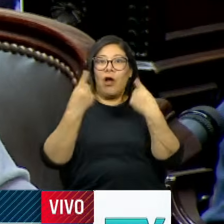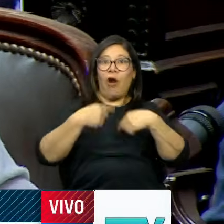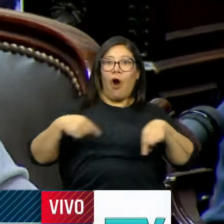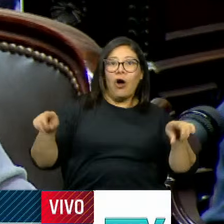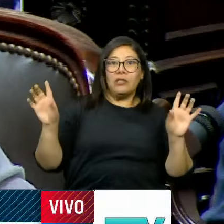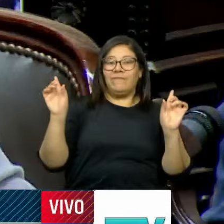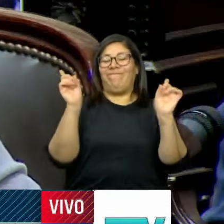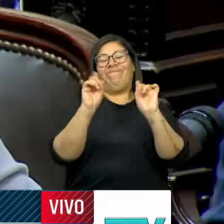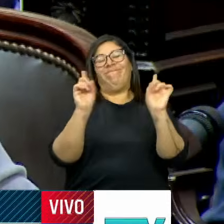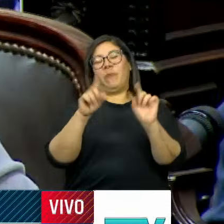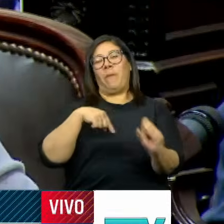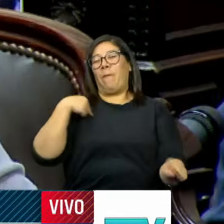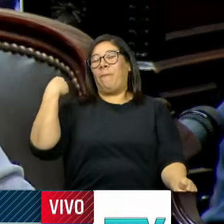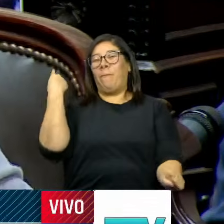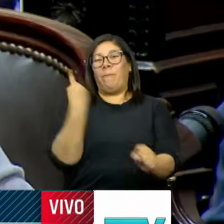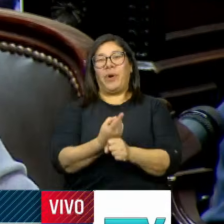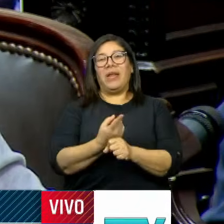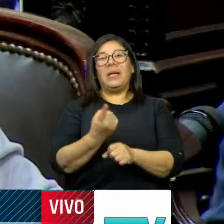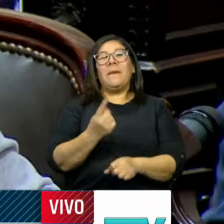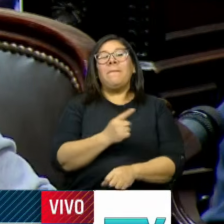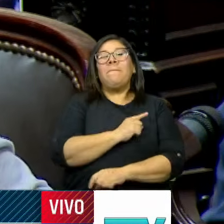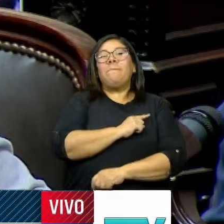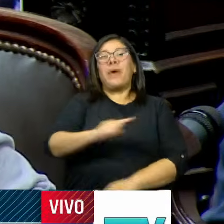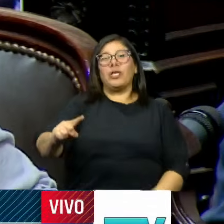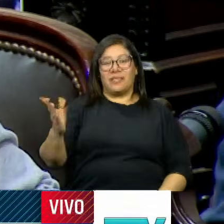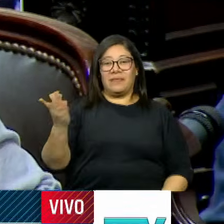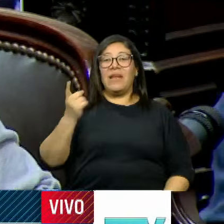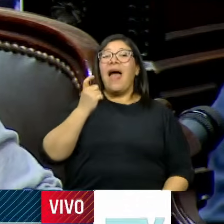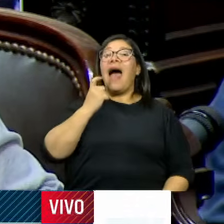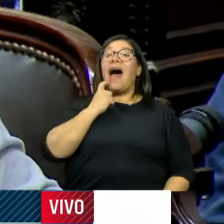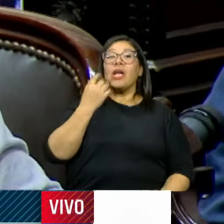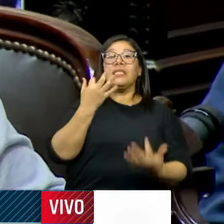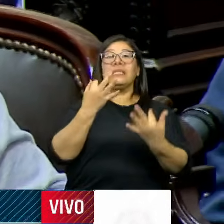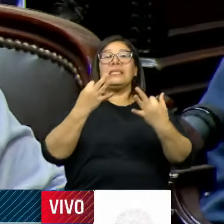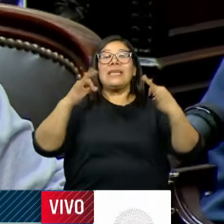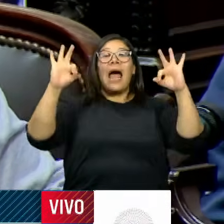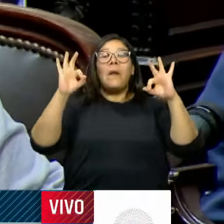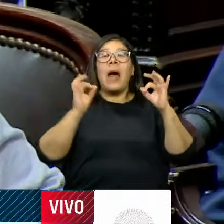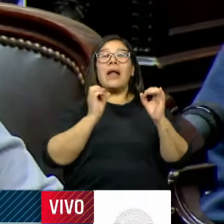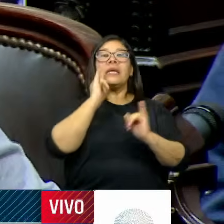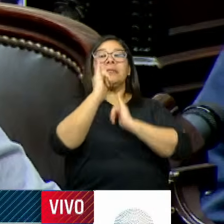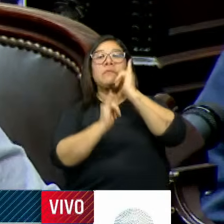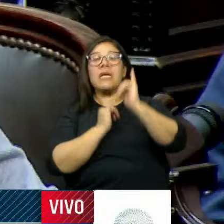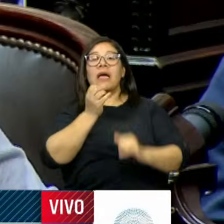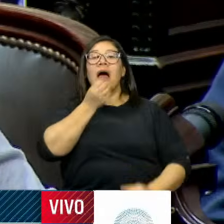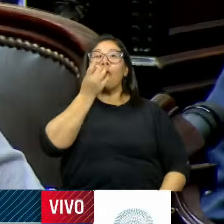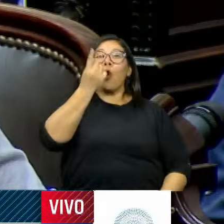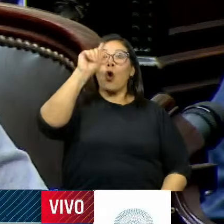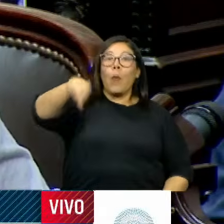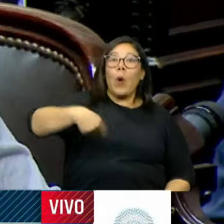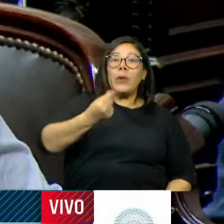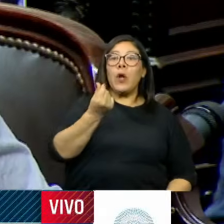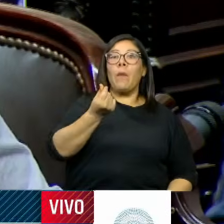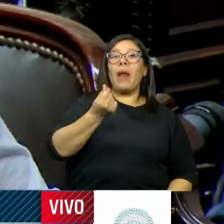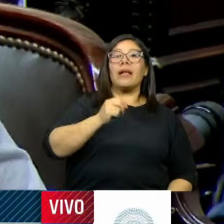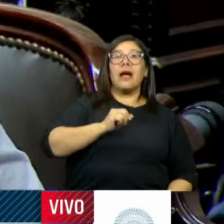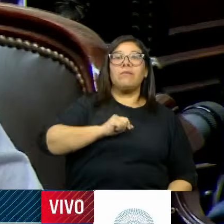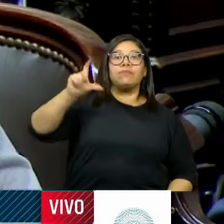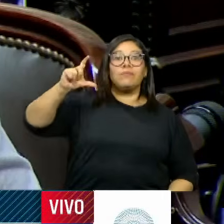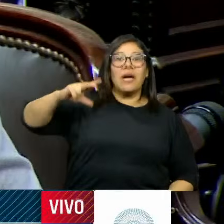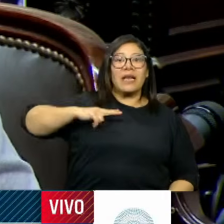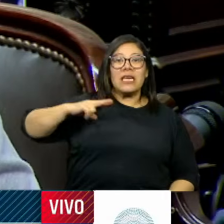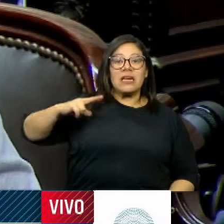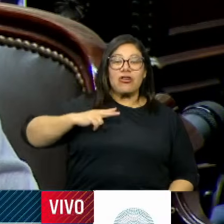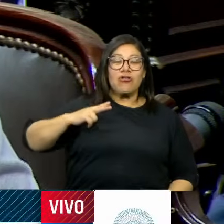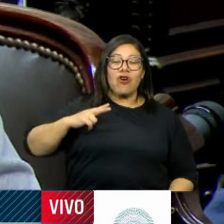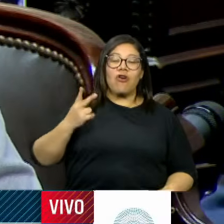es posible. No tiene manera Manuel Adorni de explicar el crecimiento de su patrimonio en algo que